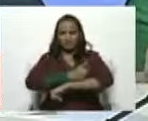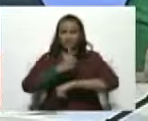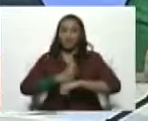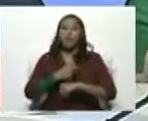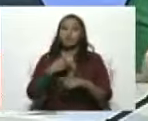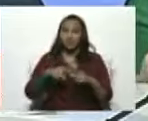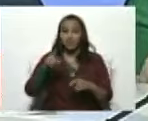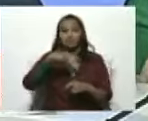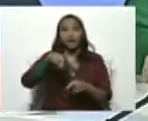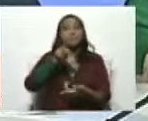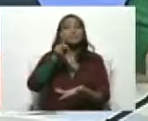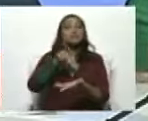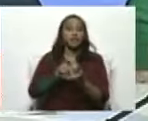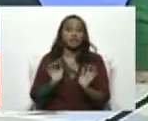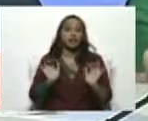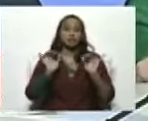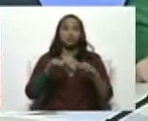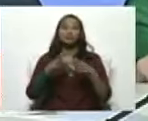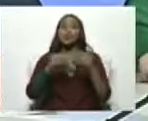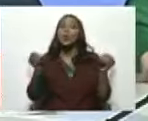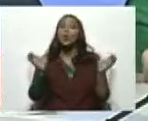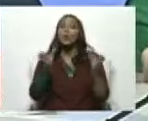partidos.